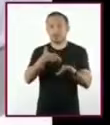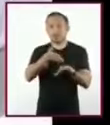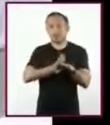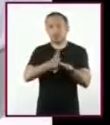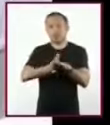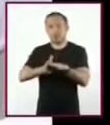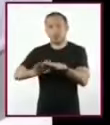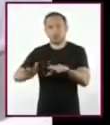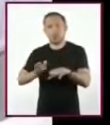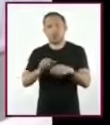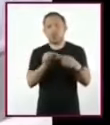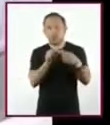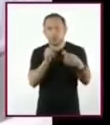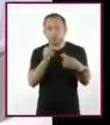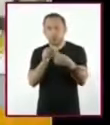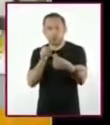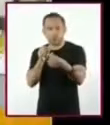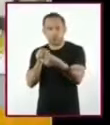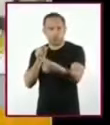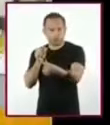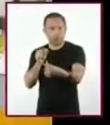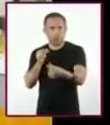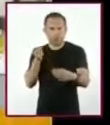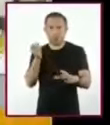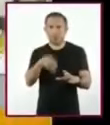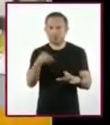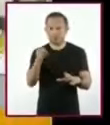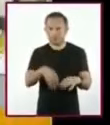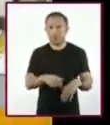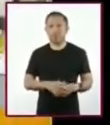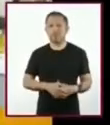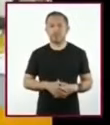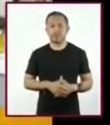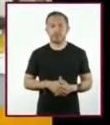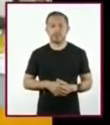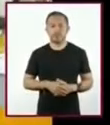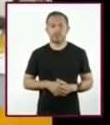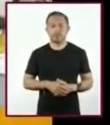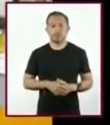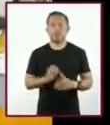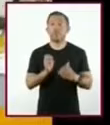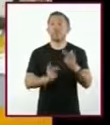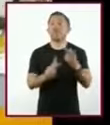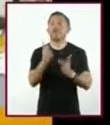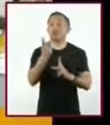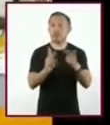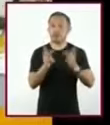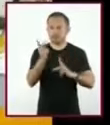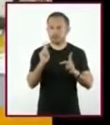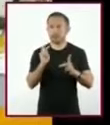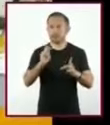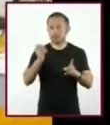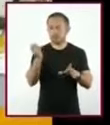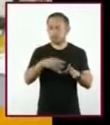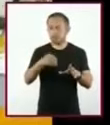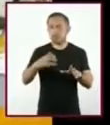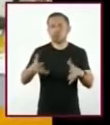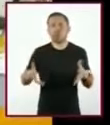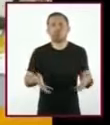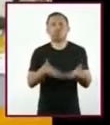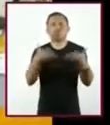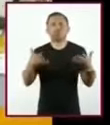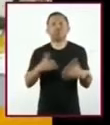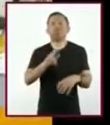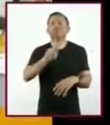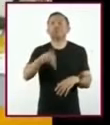Haciendo una julianita súper larga. Mezclo con el resto de mis vegetales. Y casi, casi van a sentir que son unos tacos